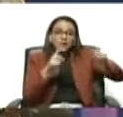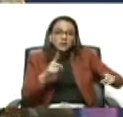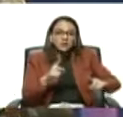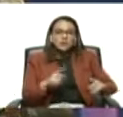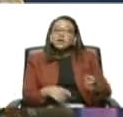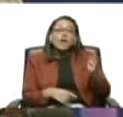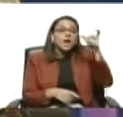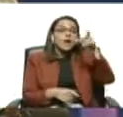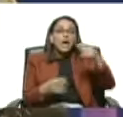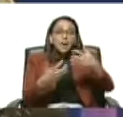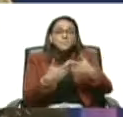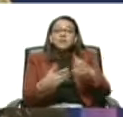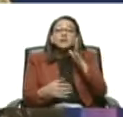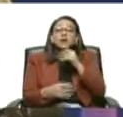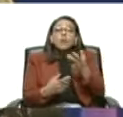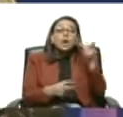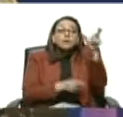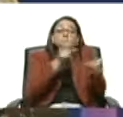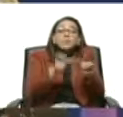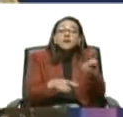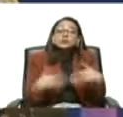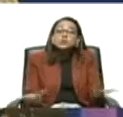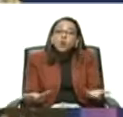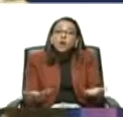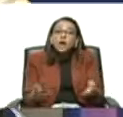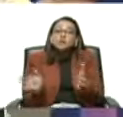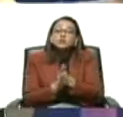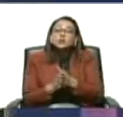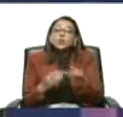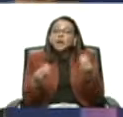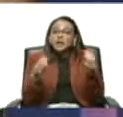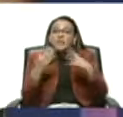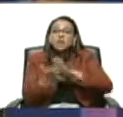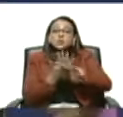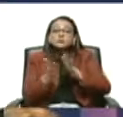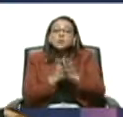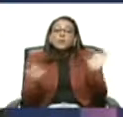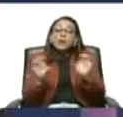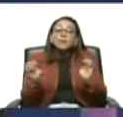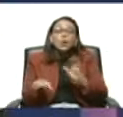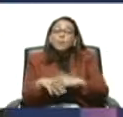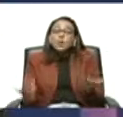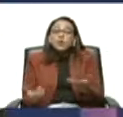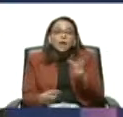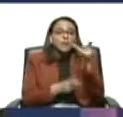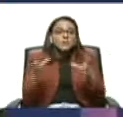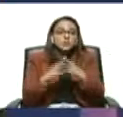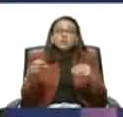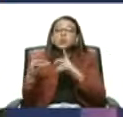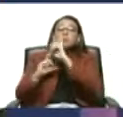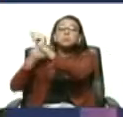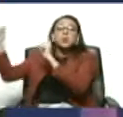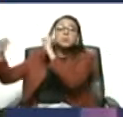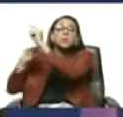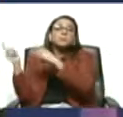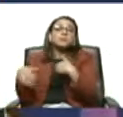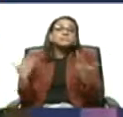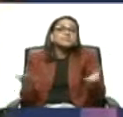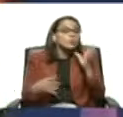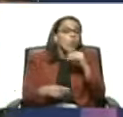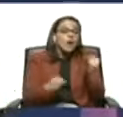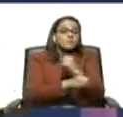personal capacitado para atender la emergencia. Igual como atacaron llevándose a los médicos venezolanos,